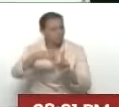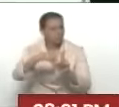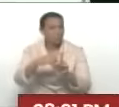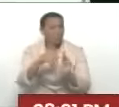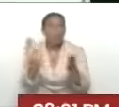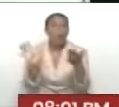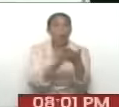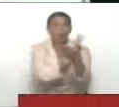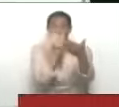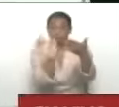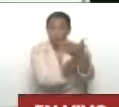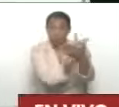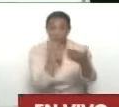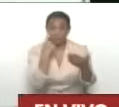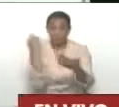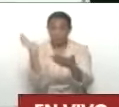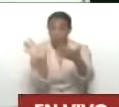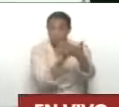otra.